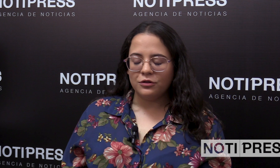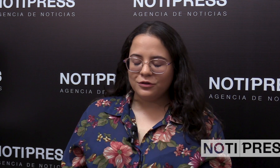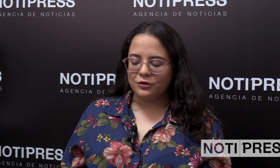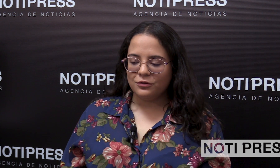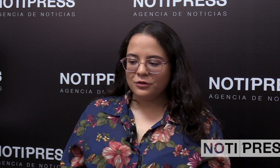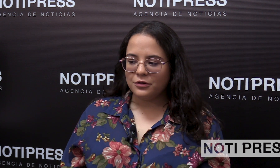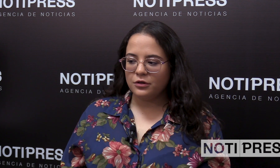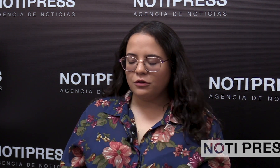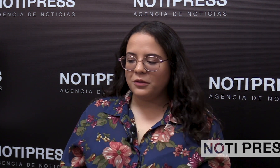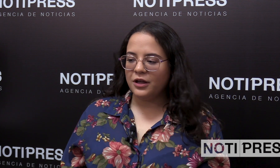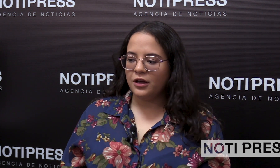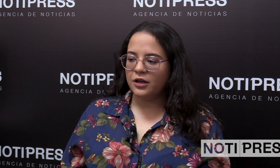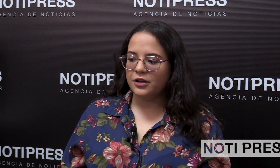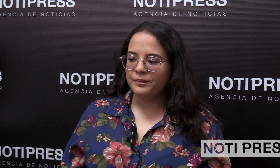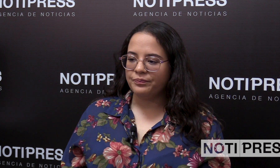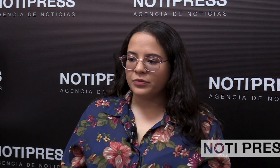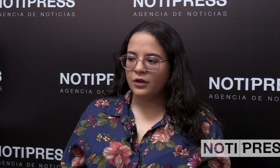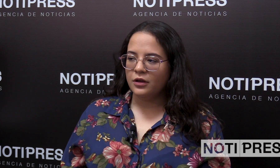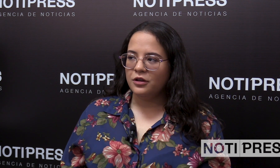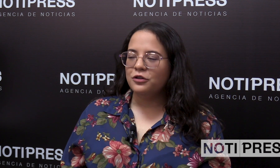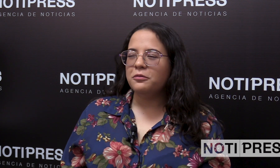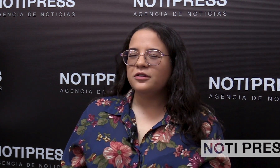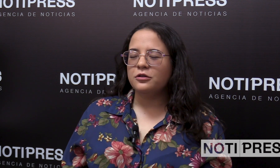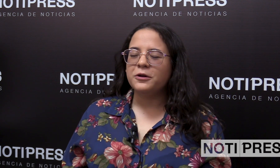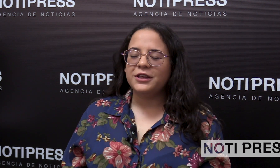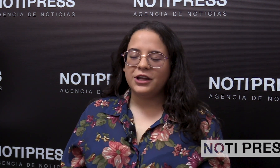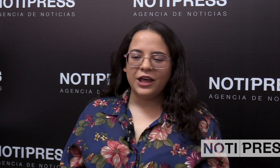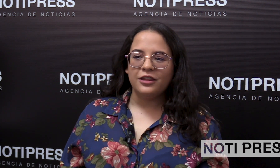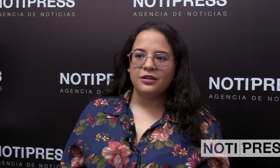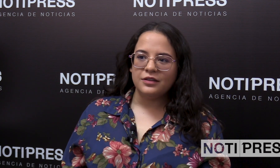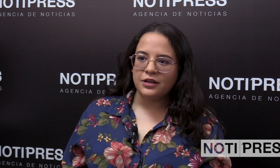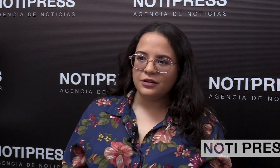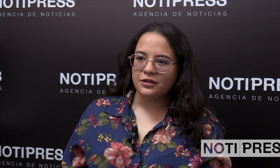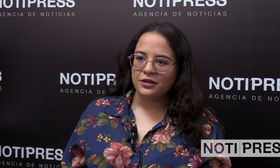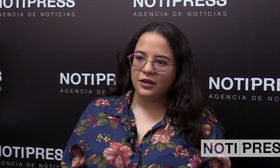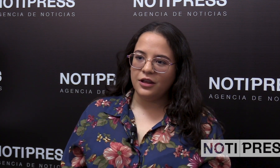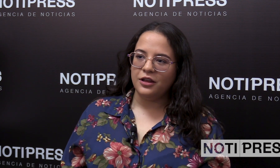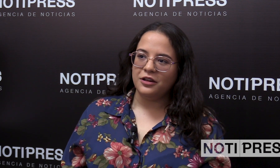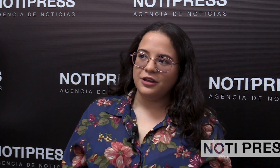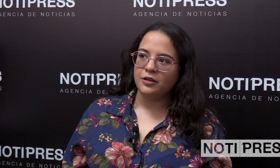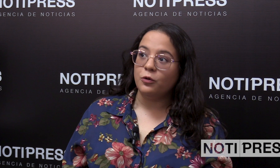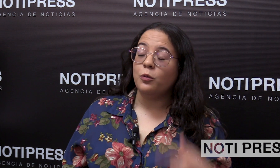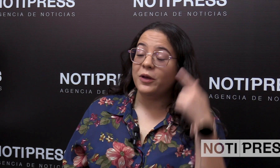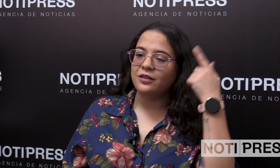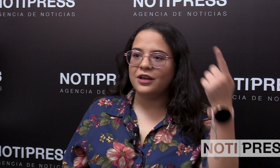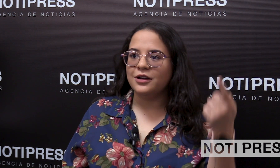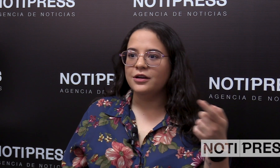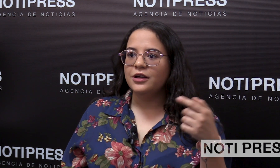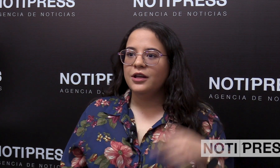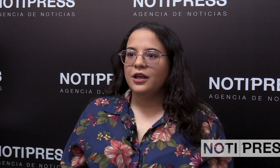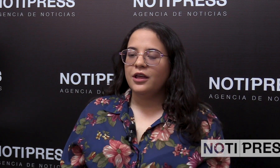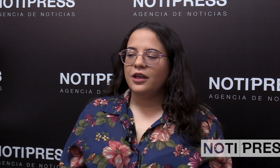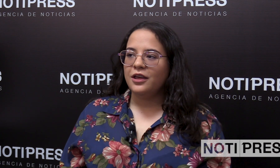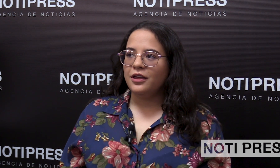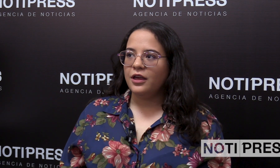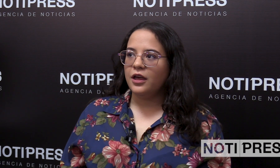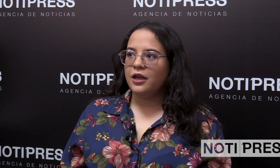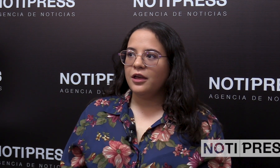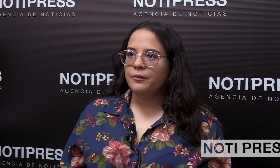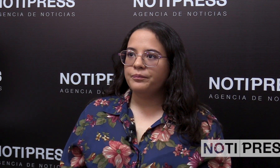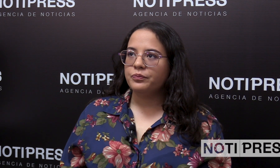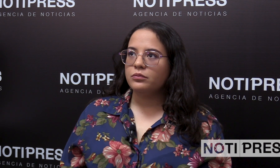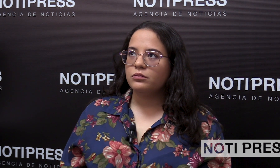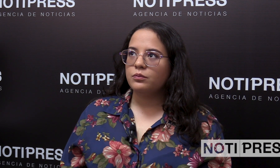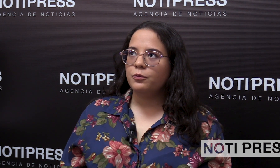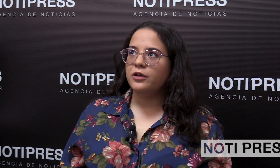bueno, no no me sorprendería decir, ni tampoco pensar en